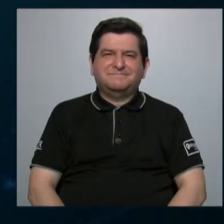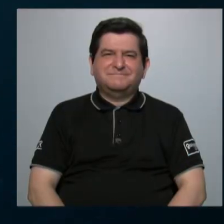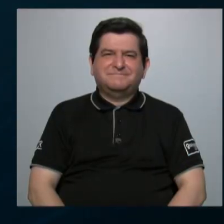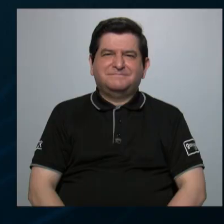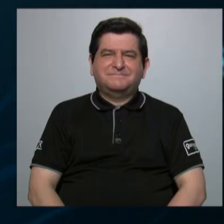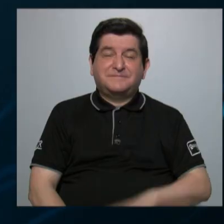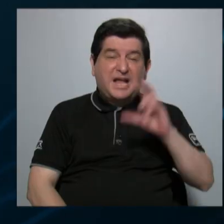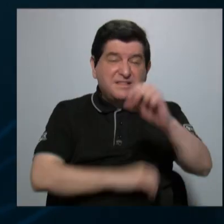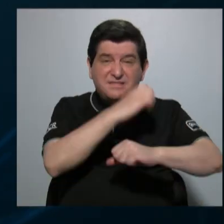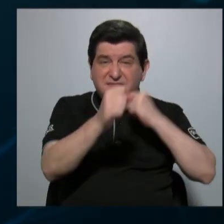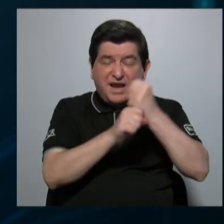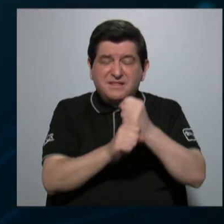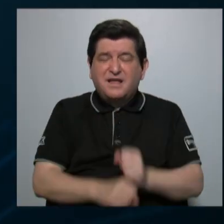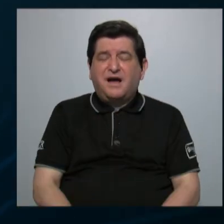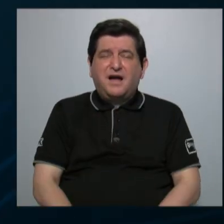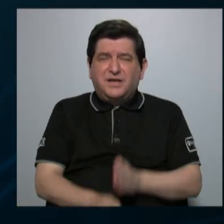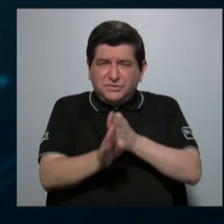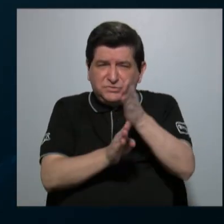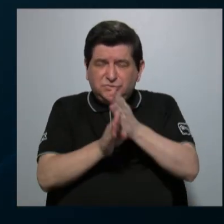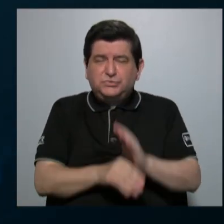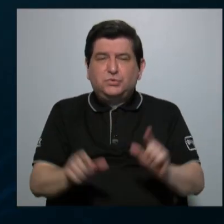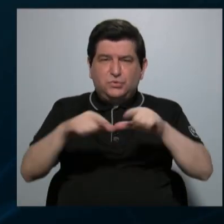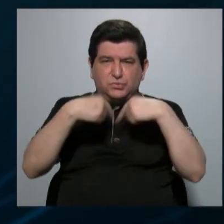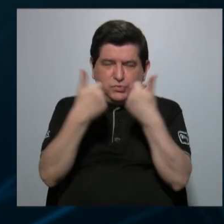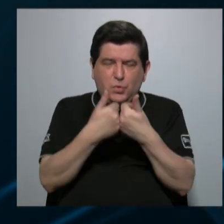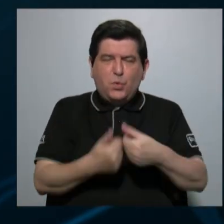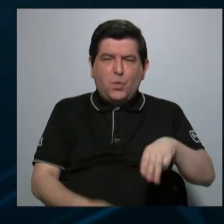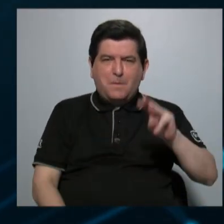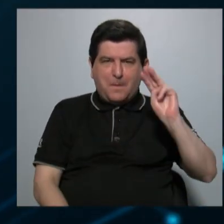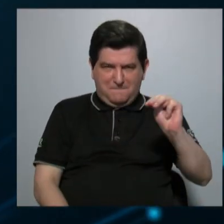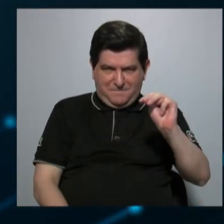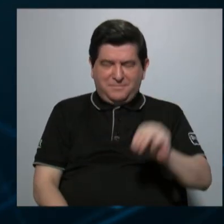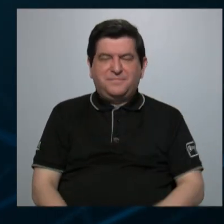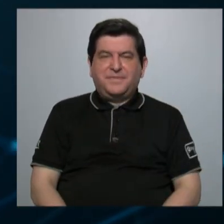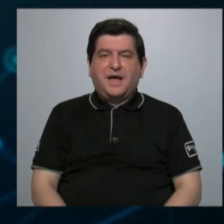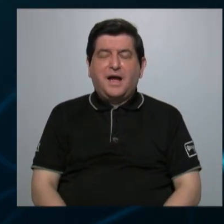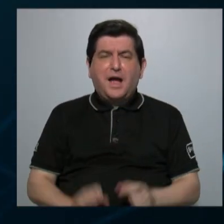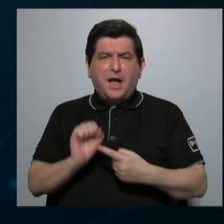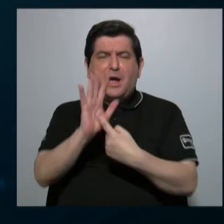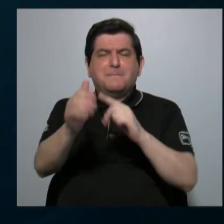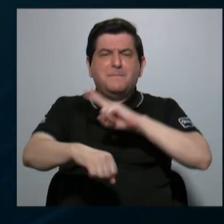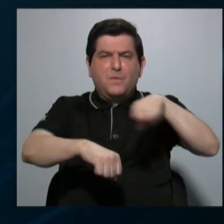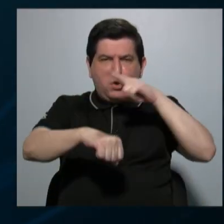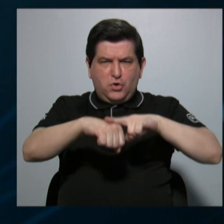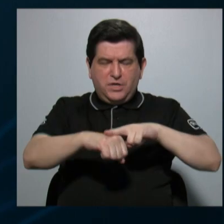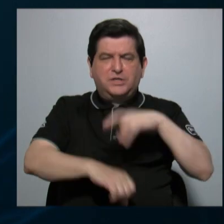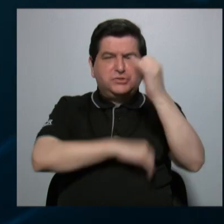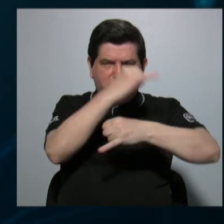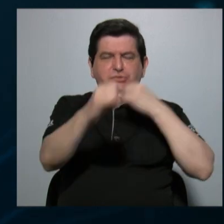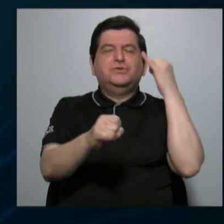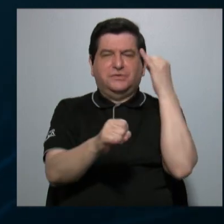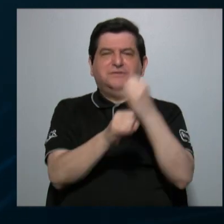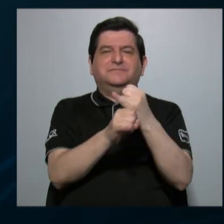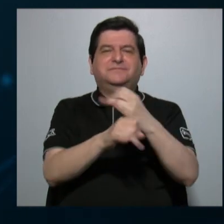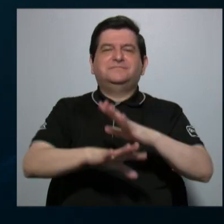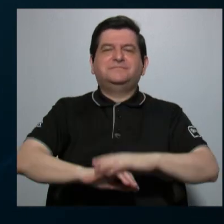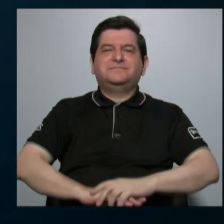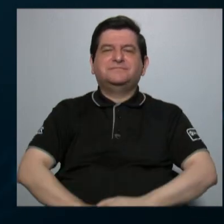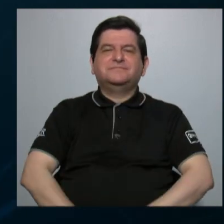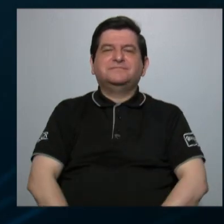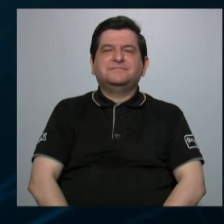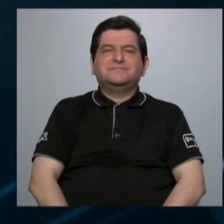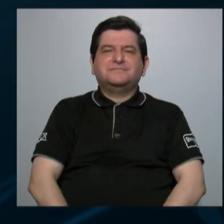Con más de 30 años de trayectoria, el Quinteto Miravalles es una agrupación con proyección nacional e internacional.